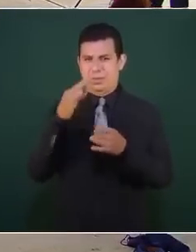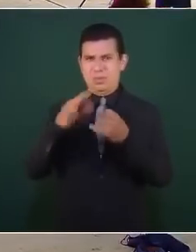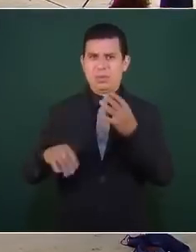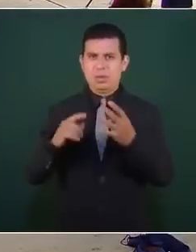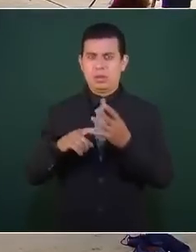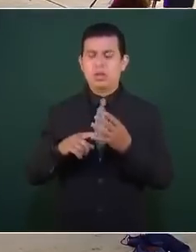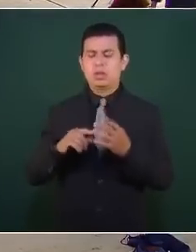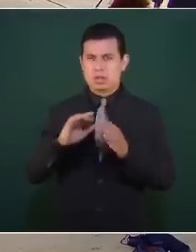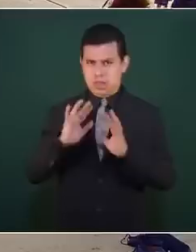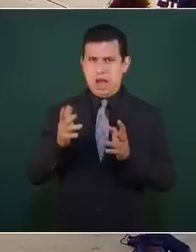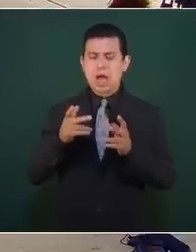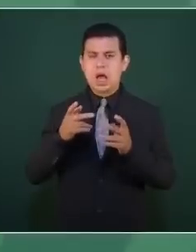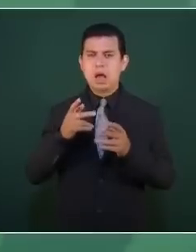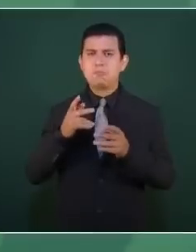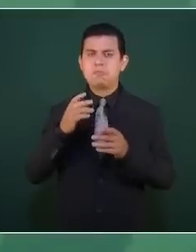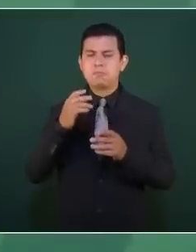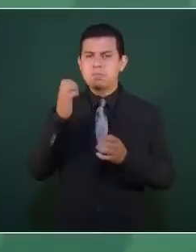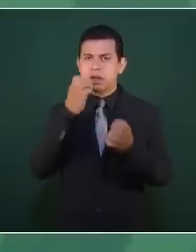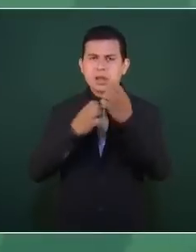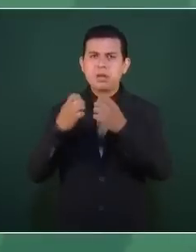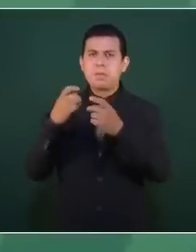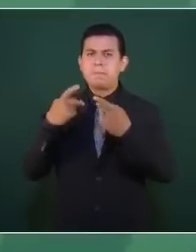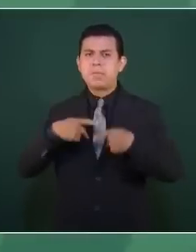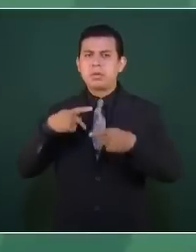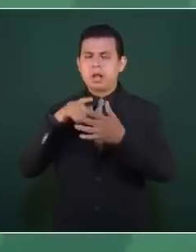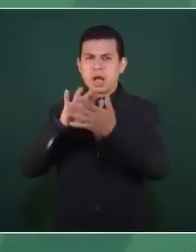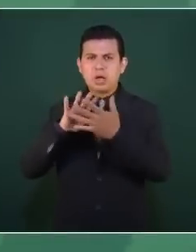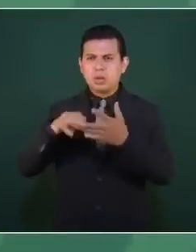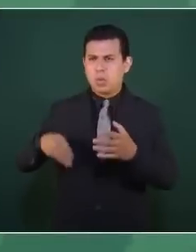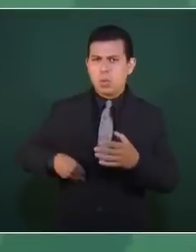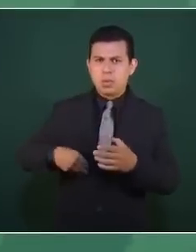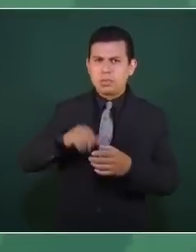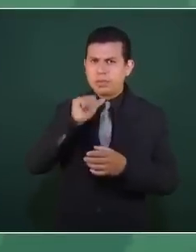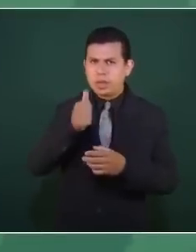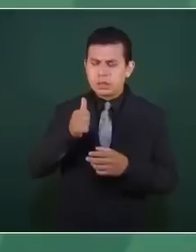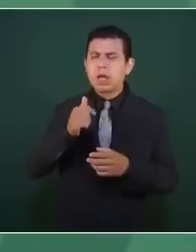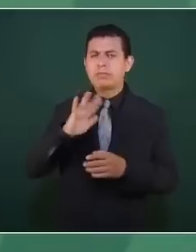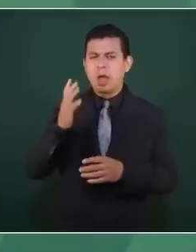revisando todos los casos y